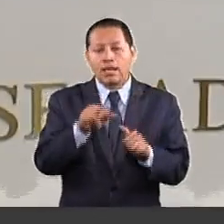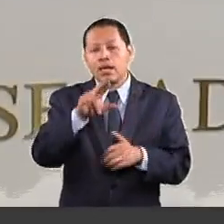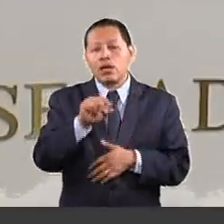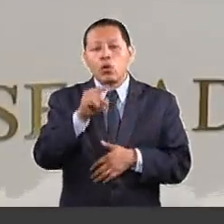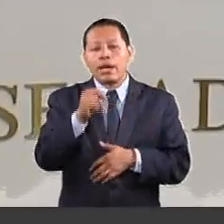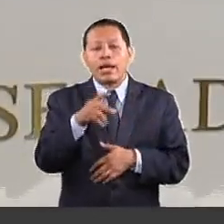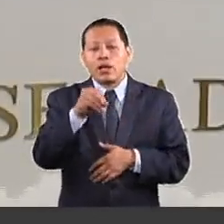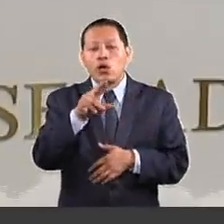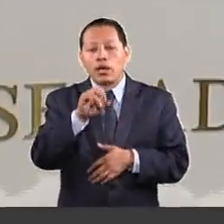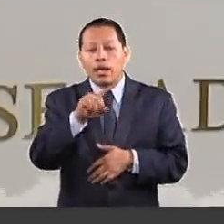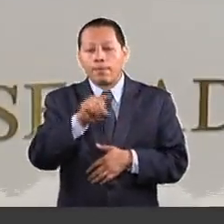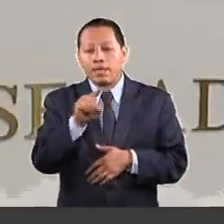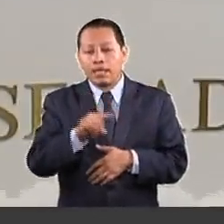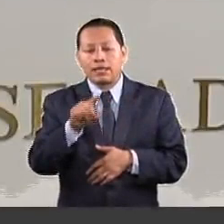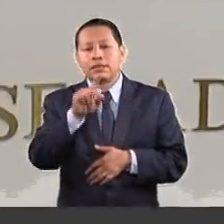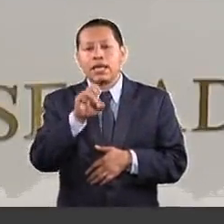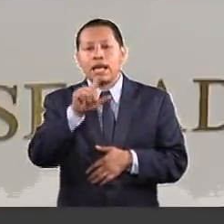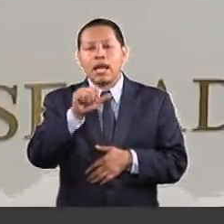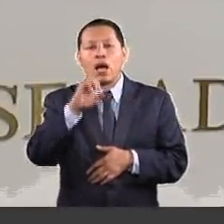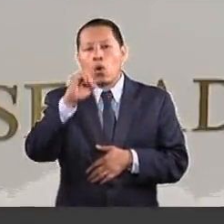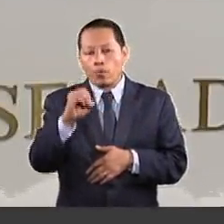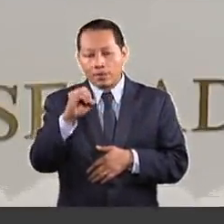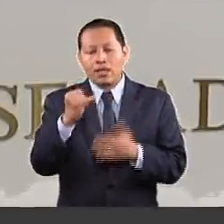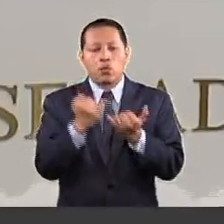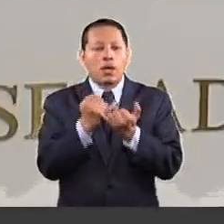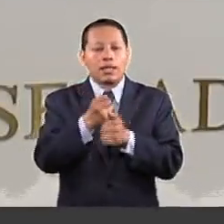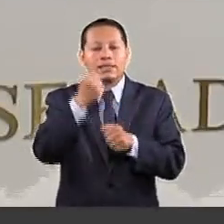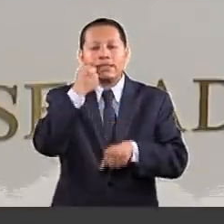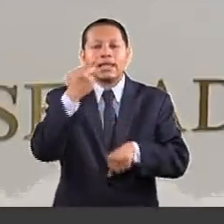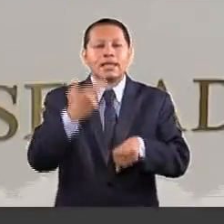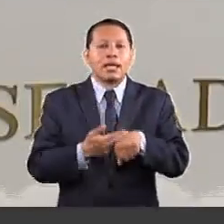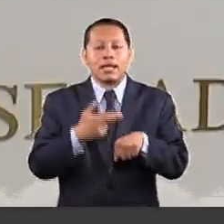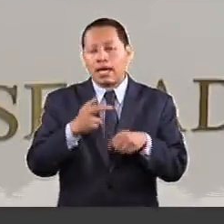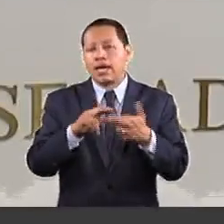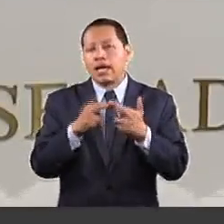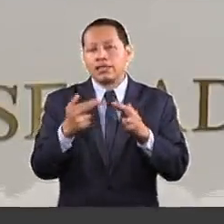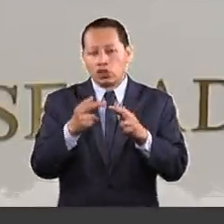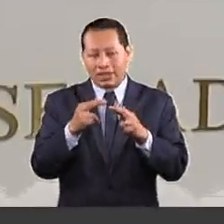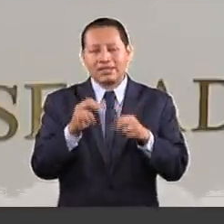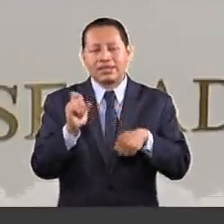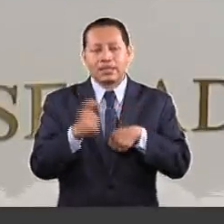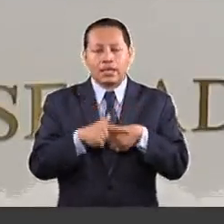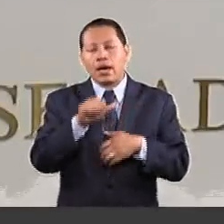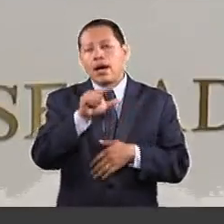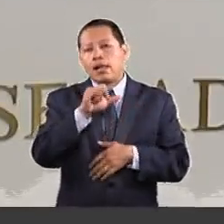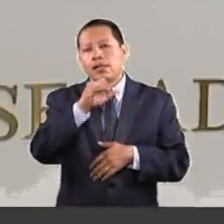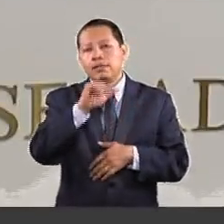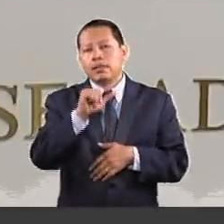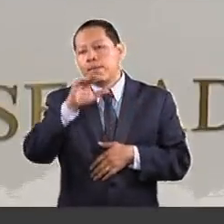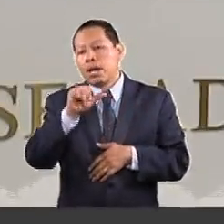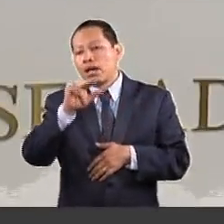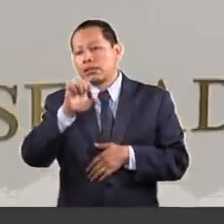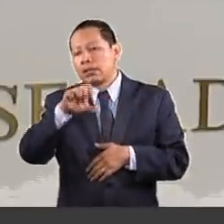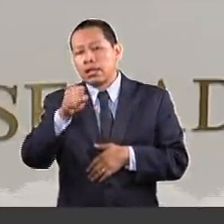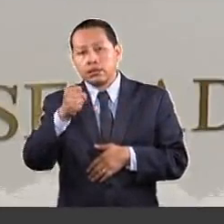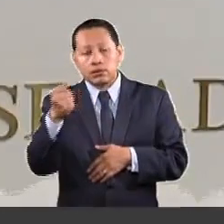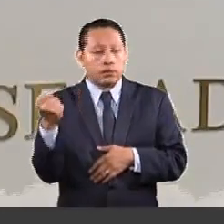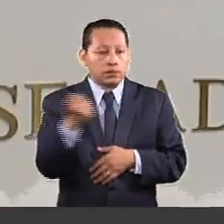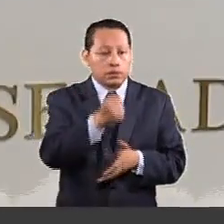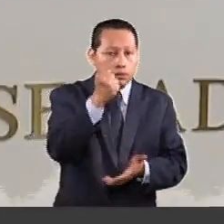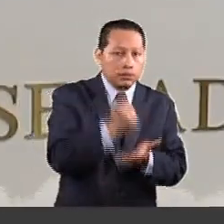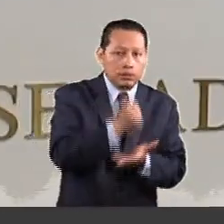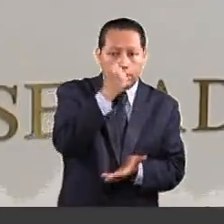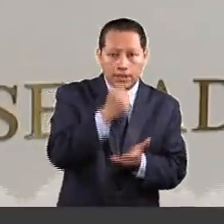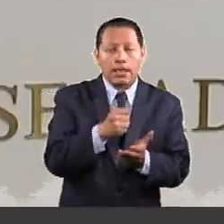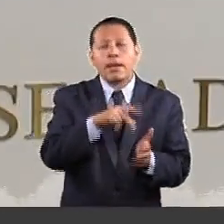Rogelio Ramírez de la O, así como la secretaria de Relaciones Exteriores, Alicia Bárcena, cuyo nombramiento está pendiente por ratificar